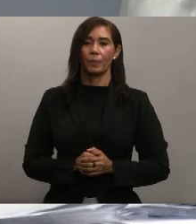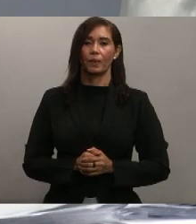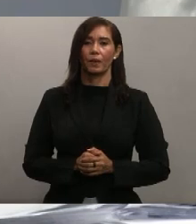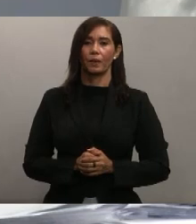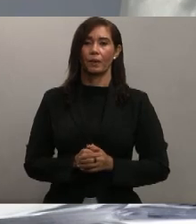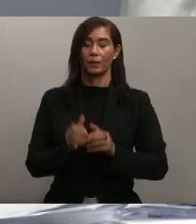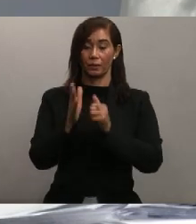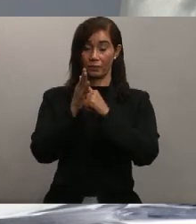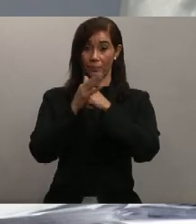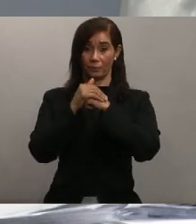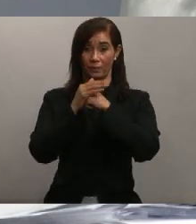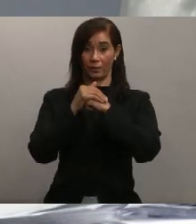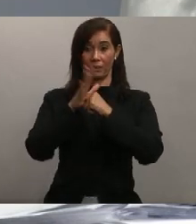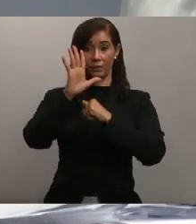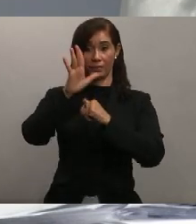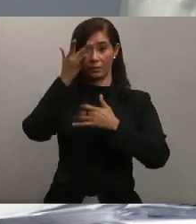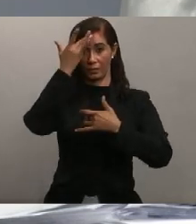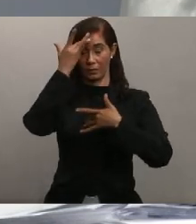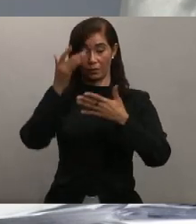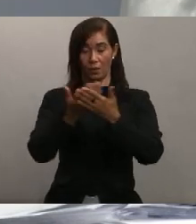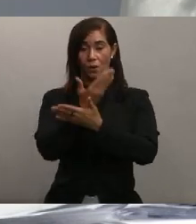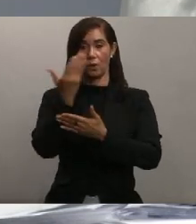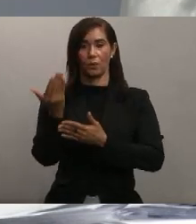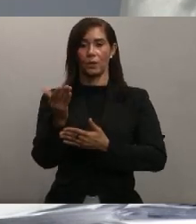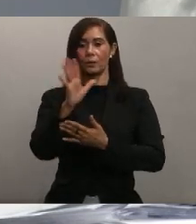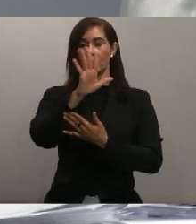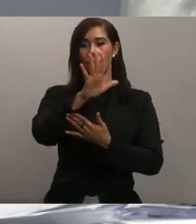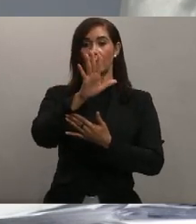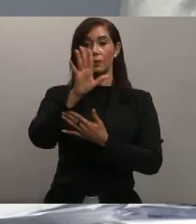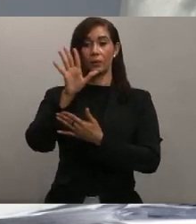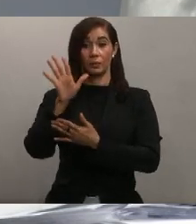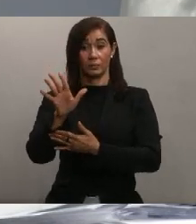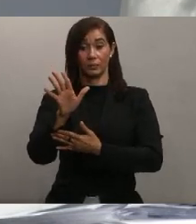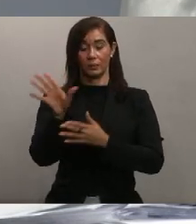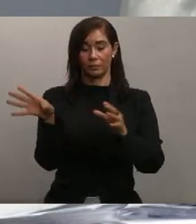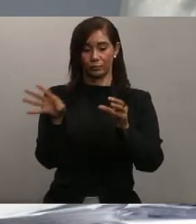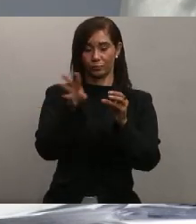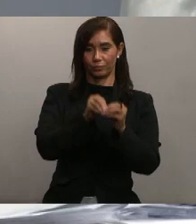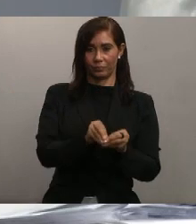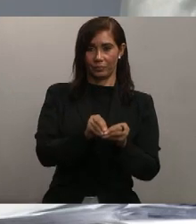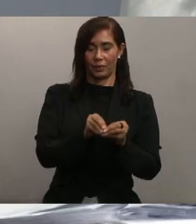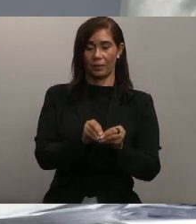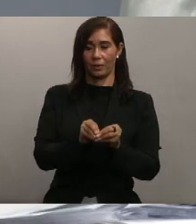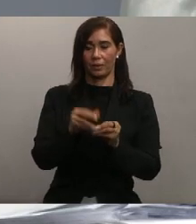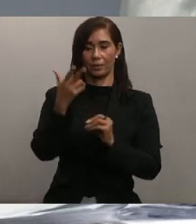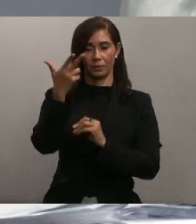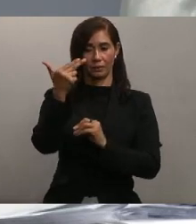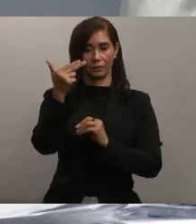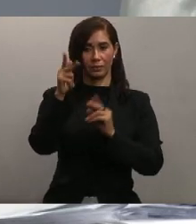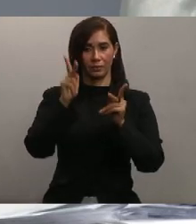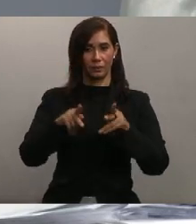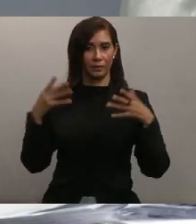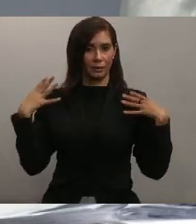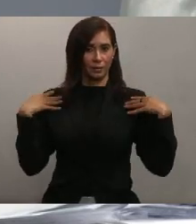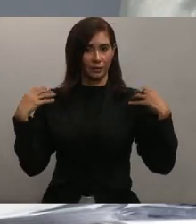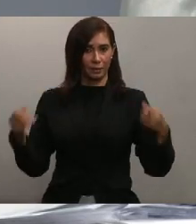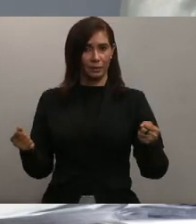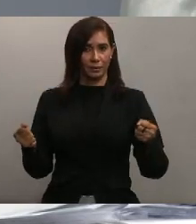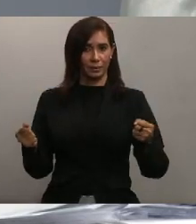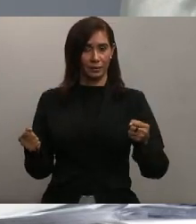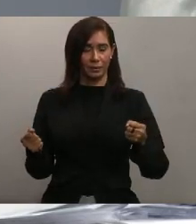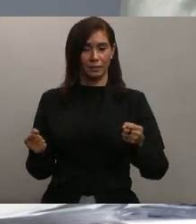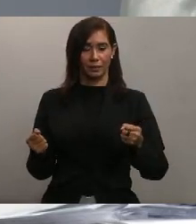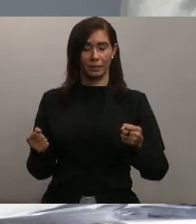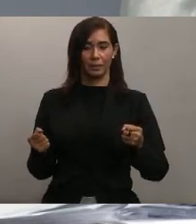Peravia, 5 casos nuevos, 55 acumulados, 13 recuperados,